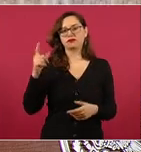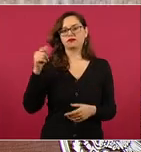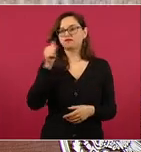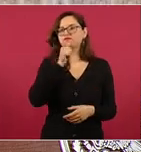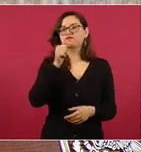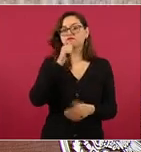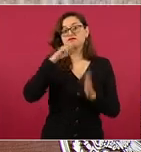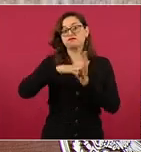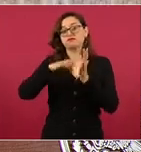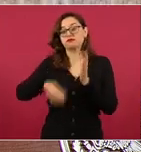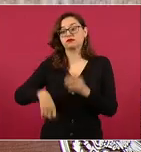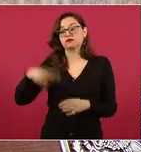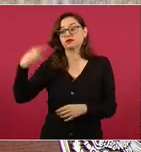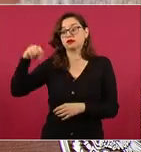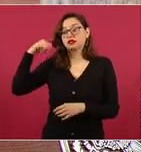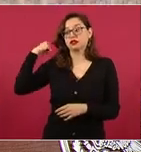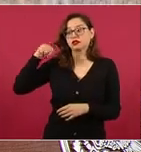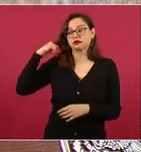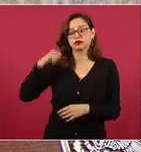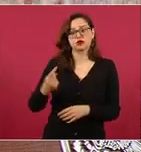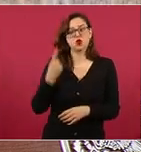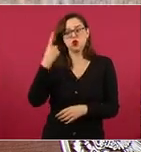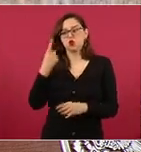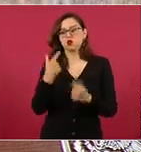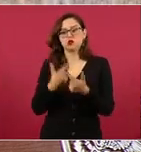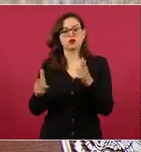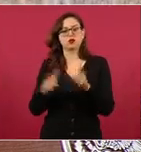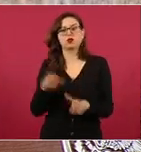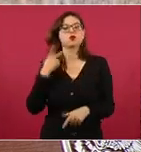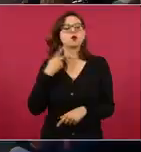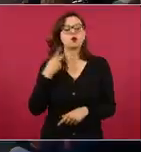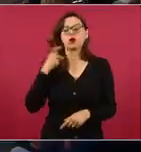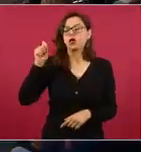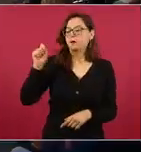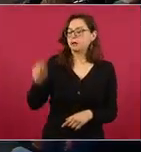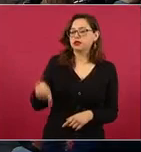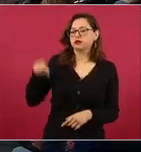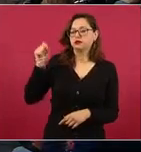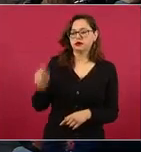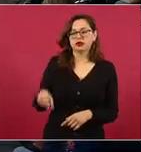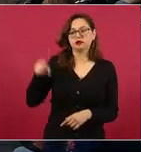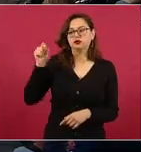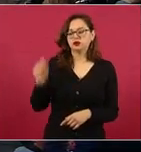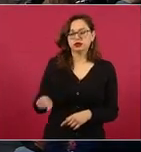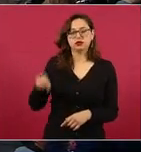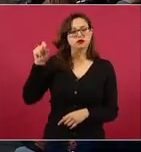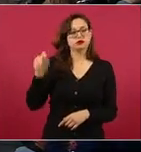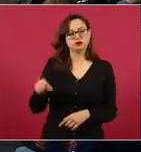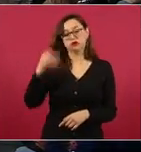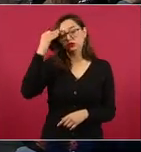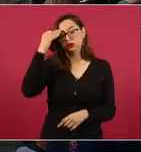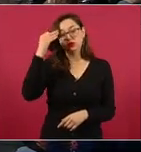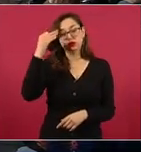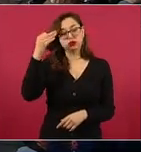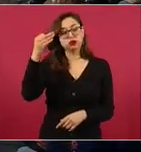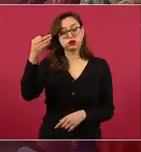opositores. En Tabasco dominaba un partido durante mucho tiempo,